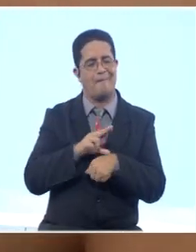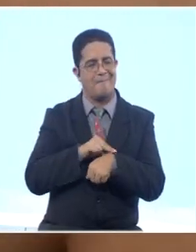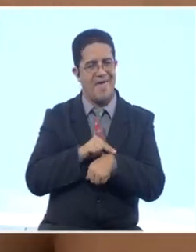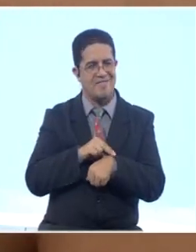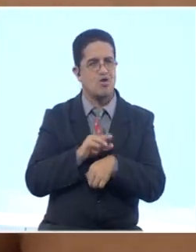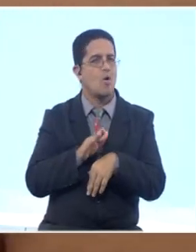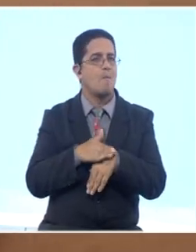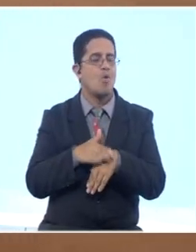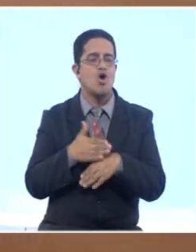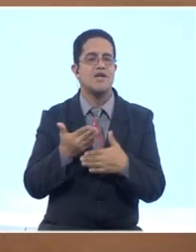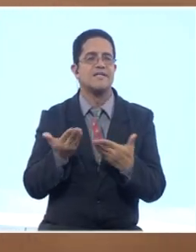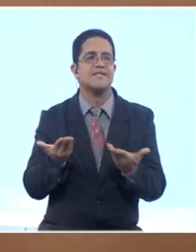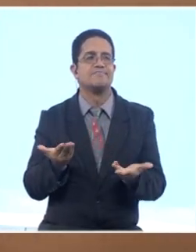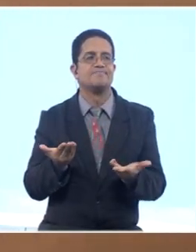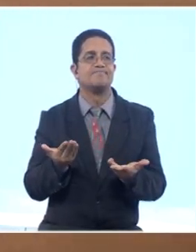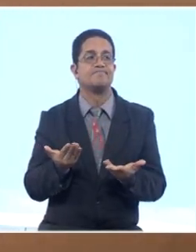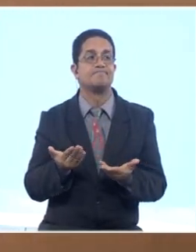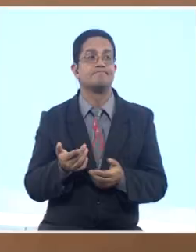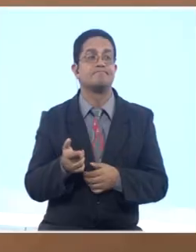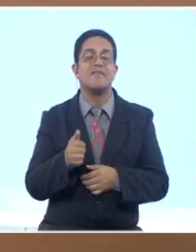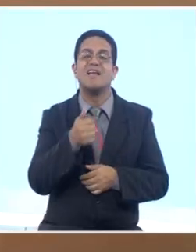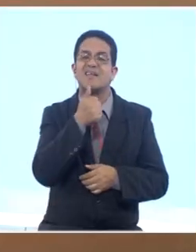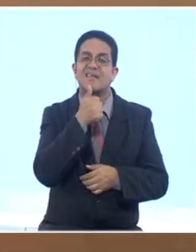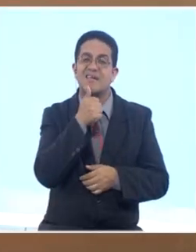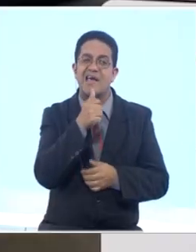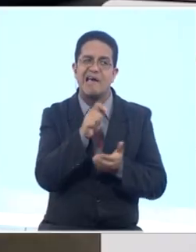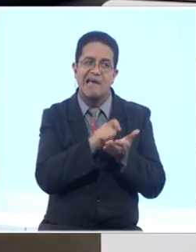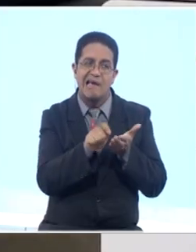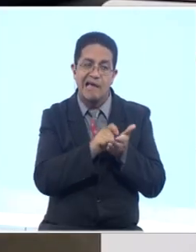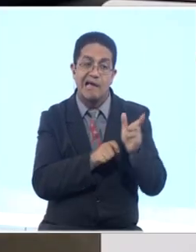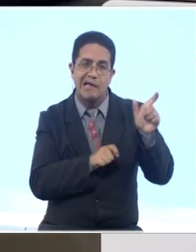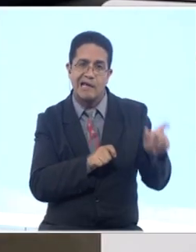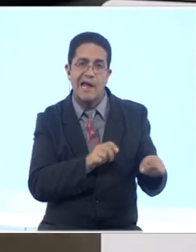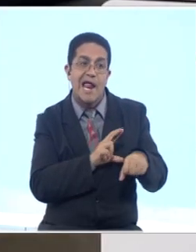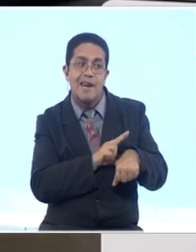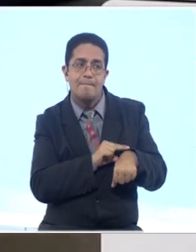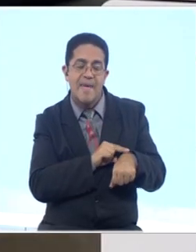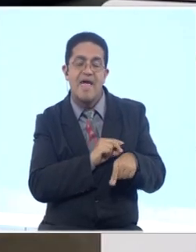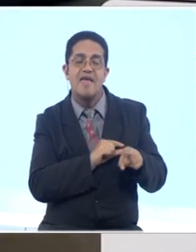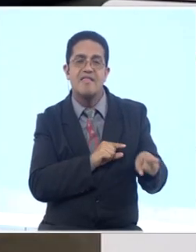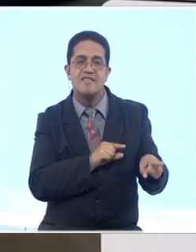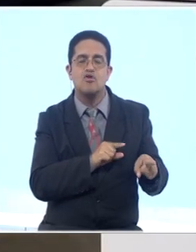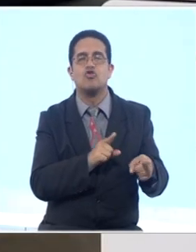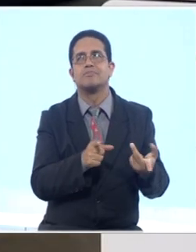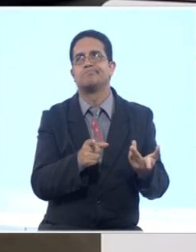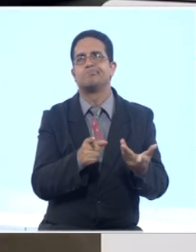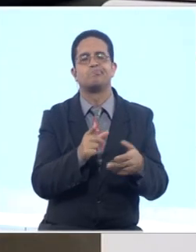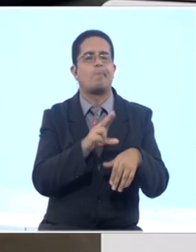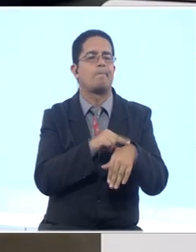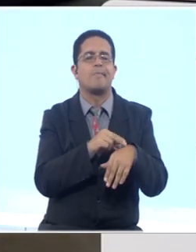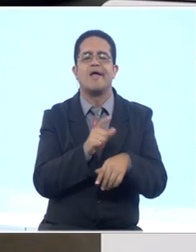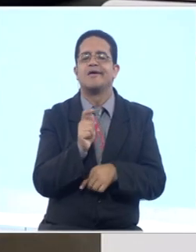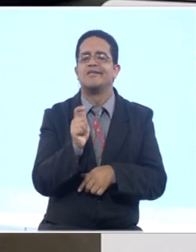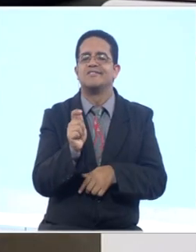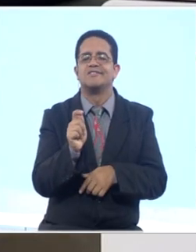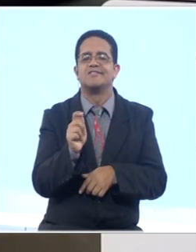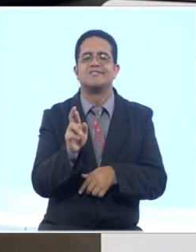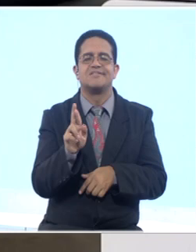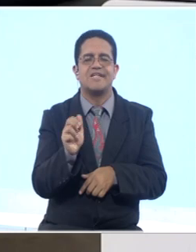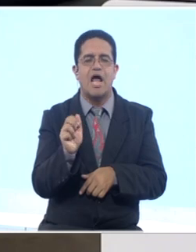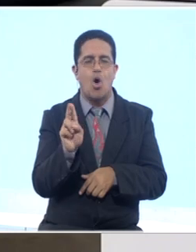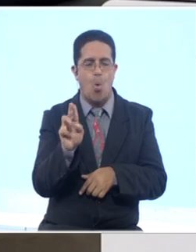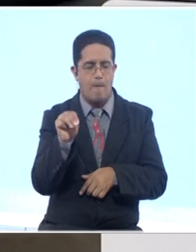el médico, el que indica el estudio es el médico tratante, ya sea traumatólogo, fisiatra o en otros